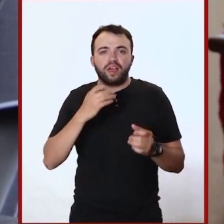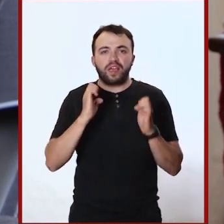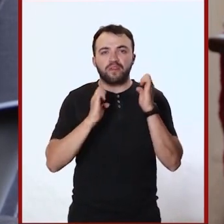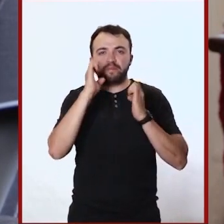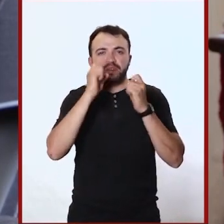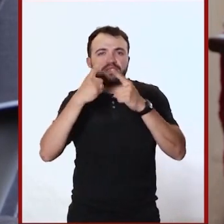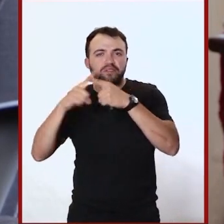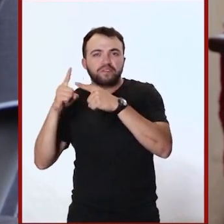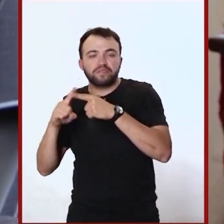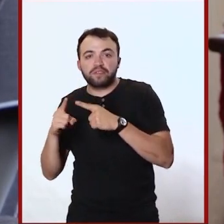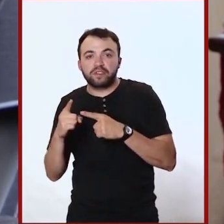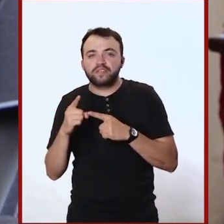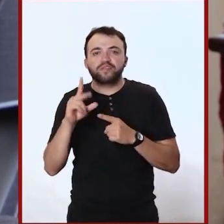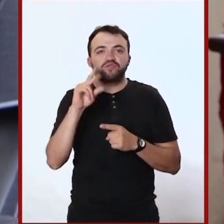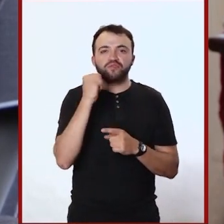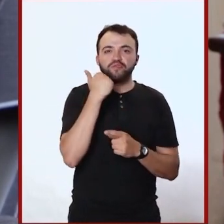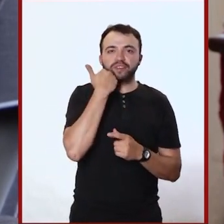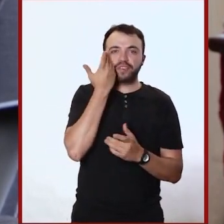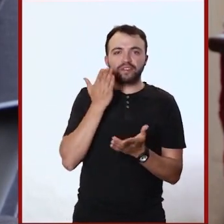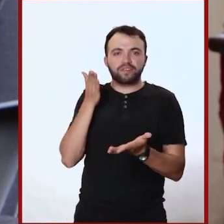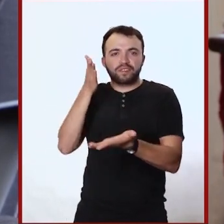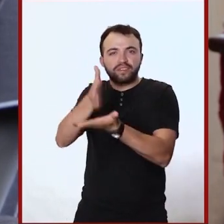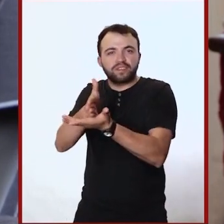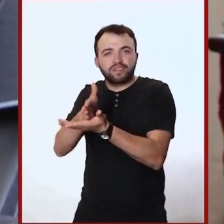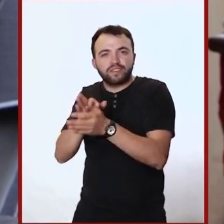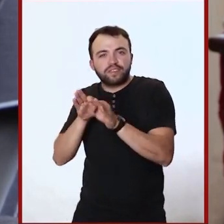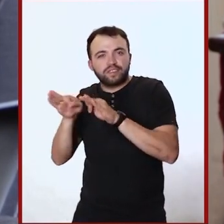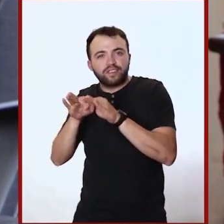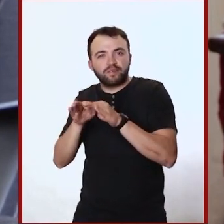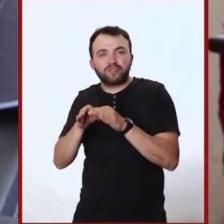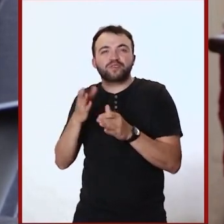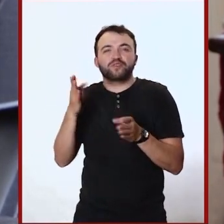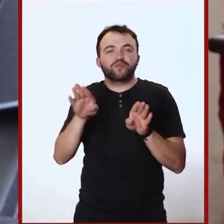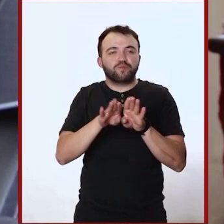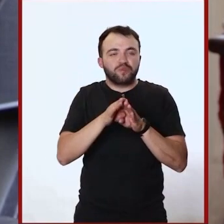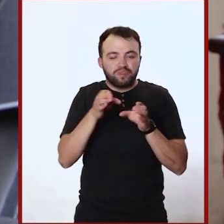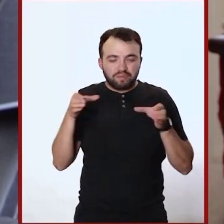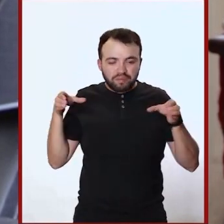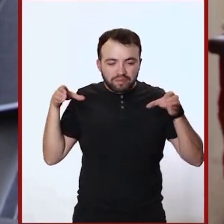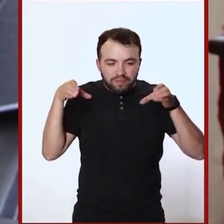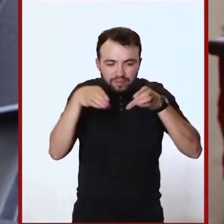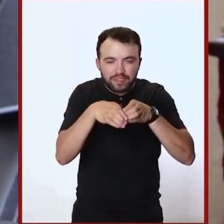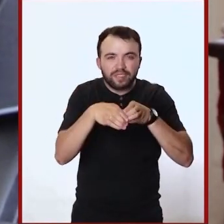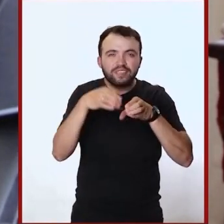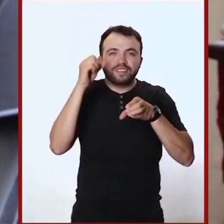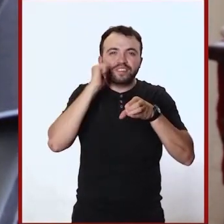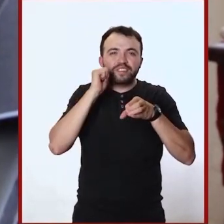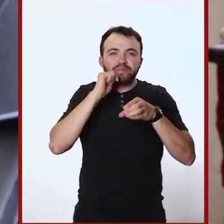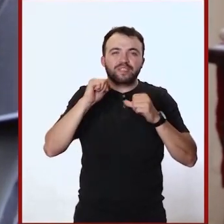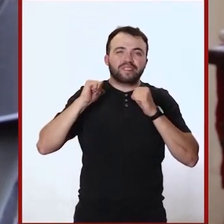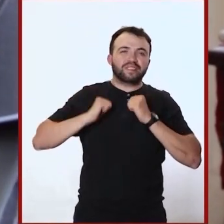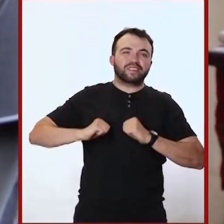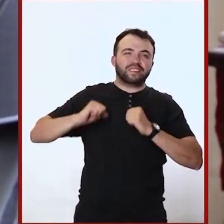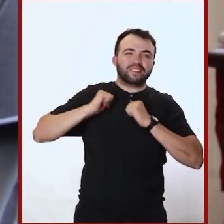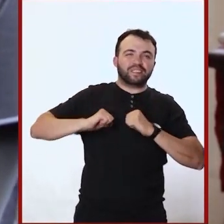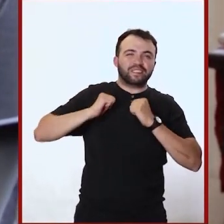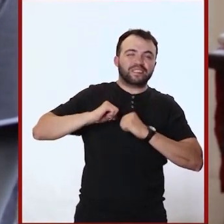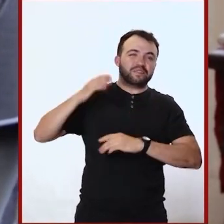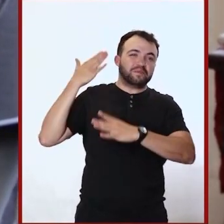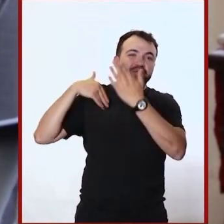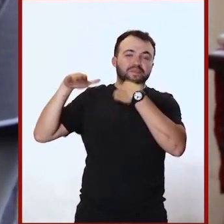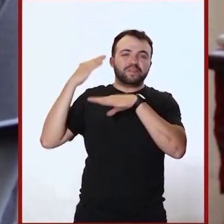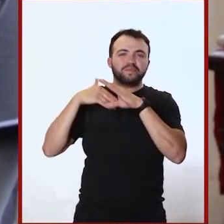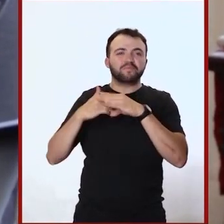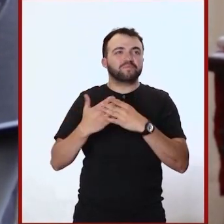encapsuladas en estos modelos antiguos donde dicen me voy a lo clásico? ¿Dónde quedamos nosotros como jóvenes en